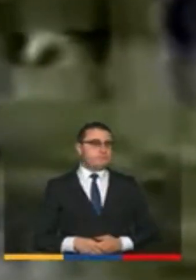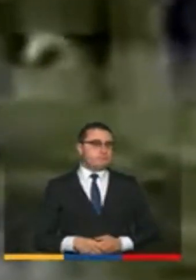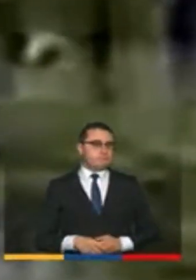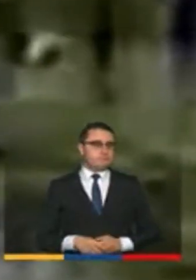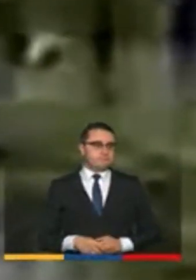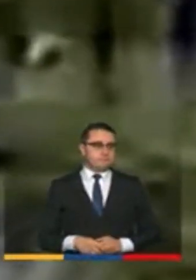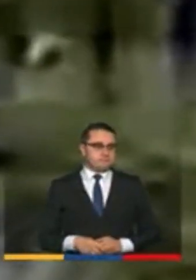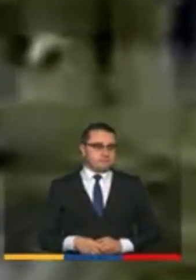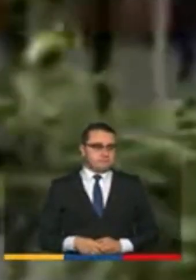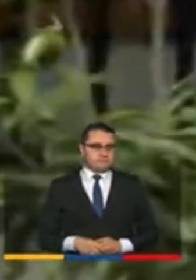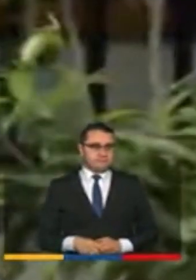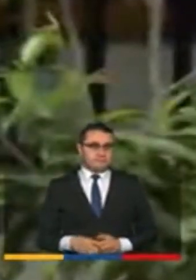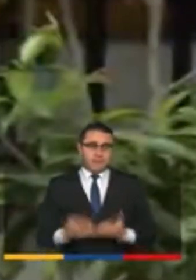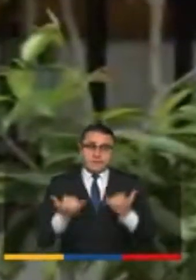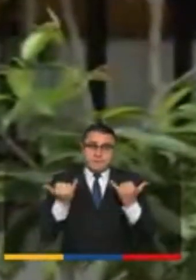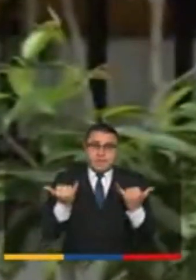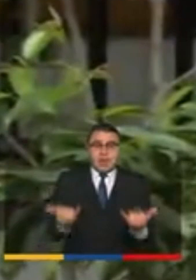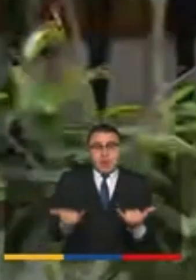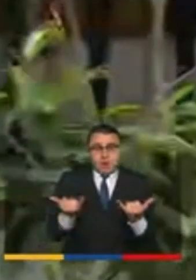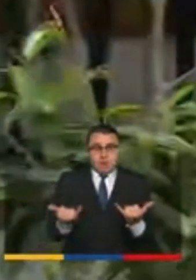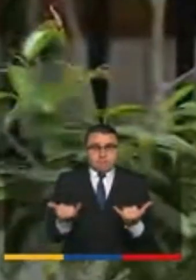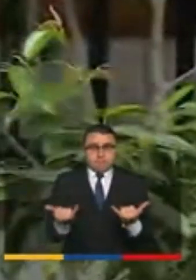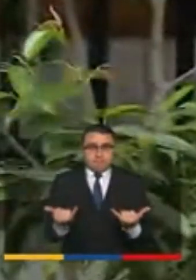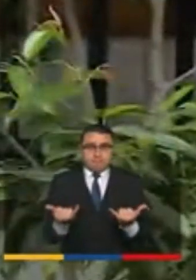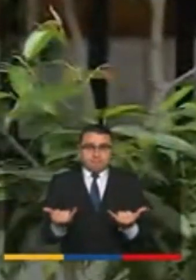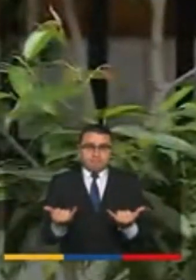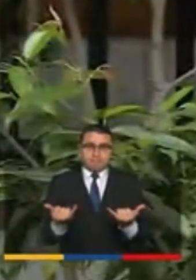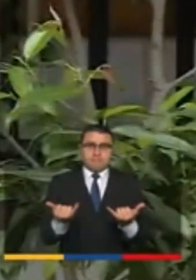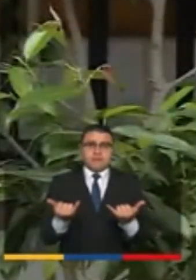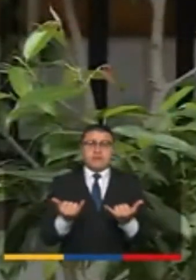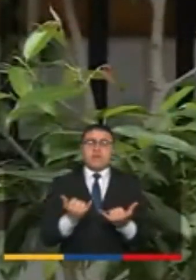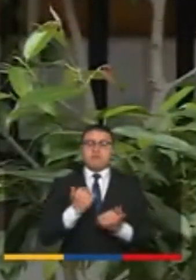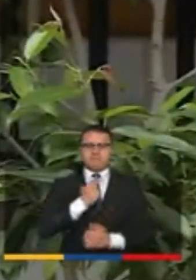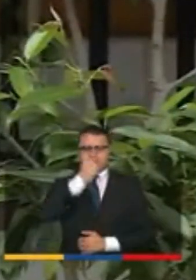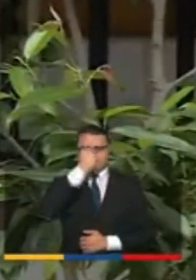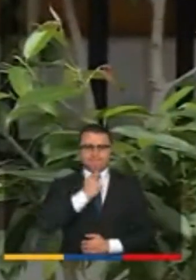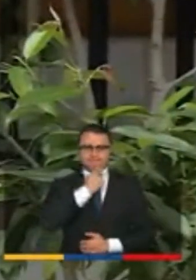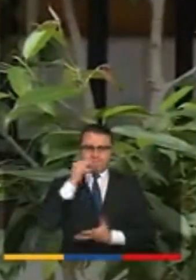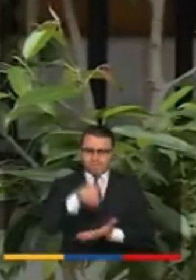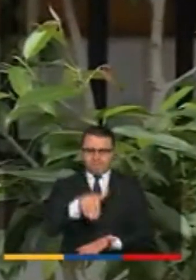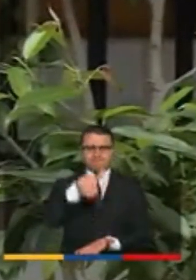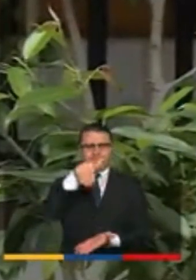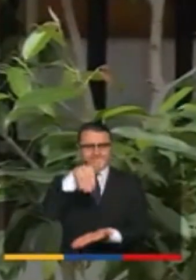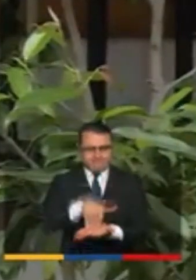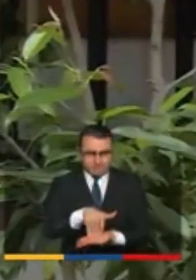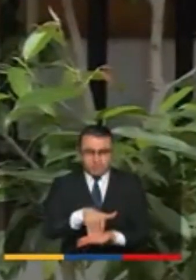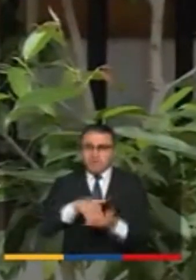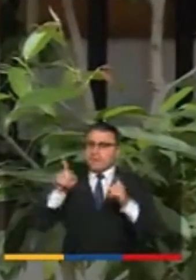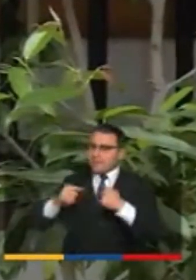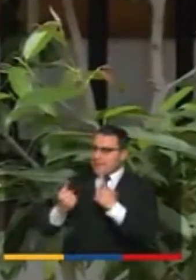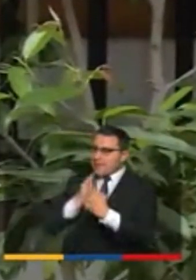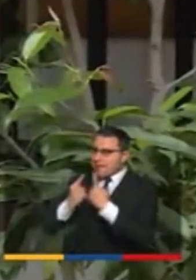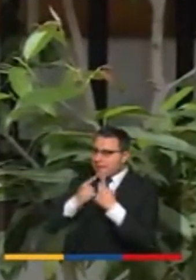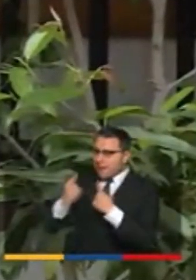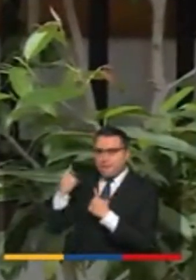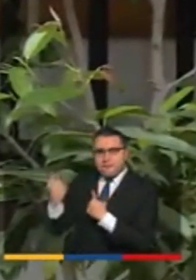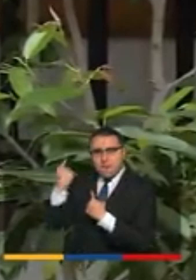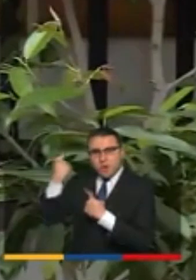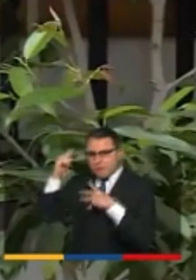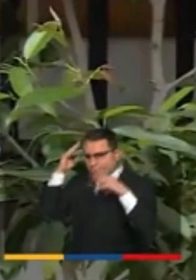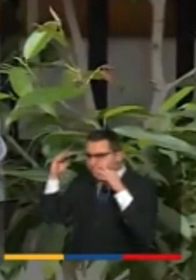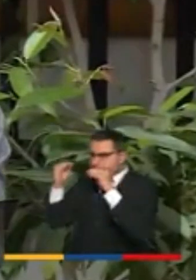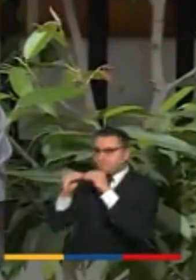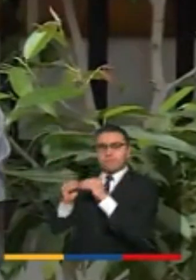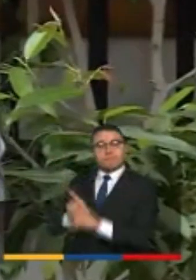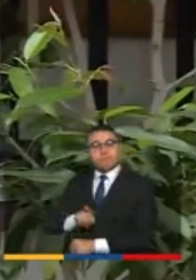Ahora, antes de referirme a los compromisos concretos que hemos alcanzado y a la conversación política que hemos llevado adelante con el